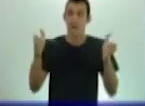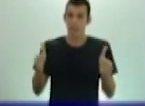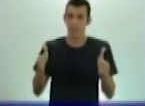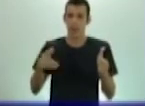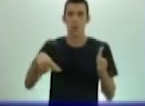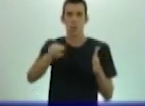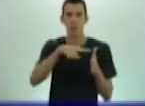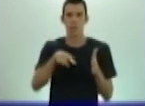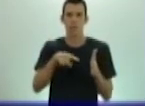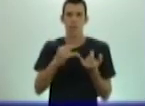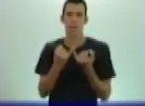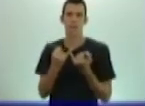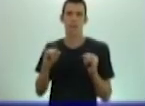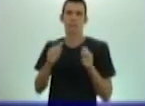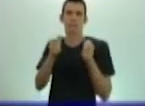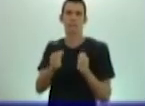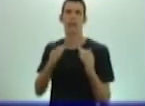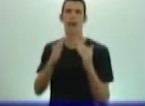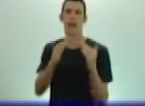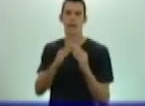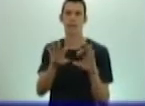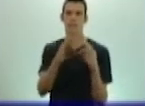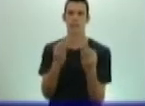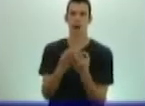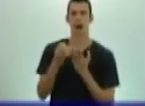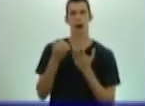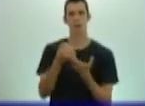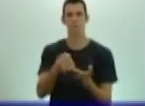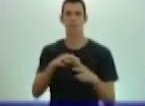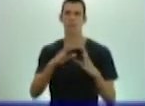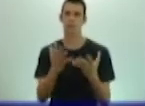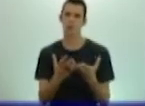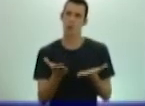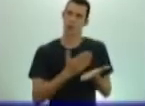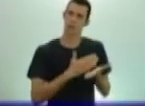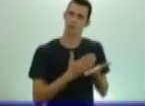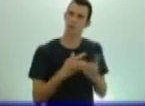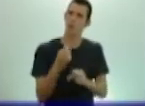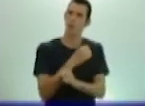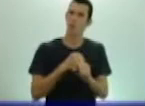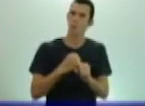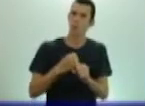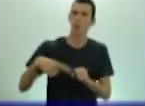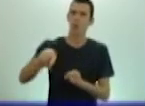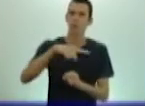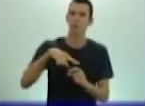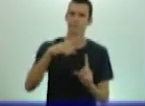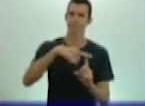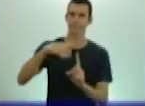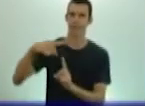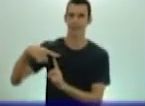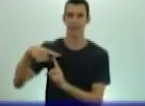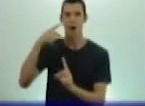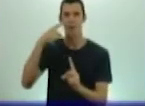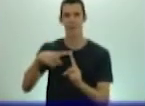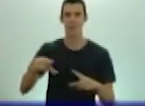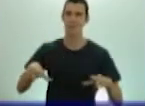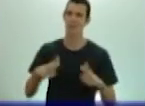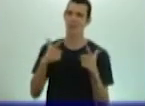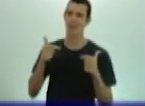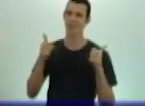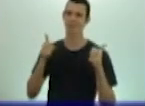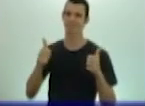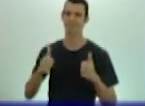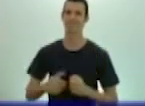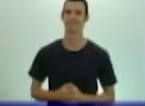en conjuntos con su familia y con el libro de texto, estas actividades que van a responder a estos objetivos que les mostramos. Tampoco es necesario que lo